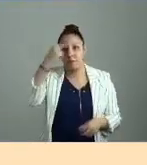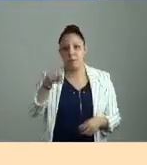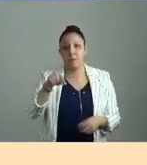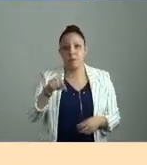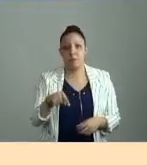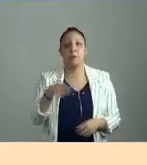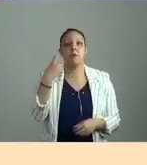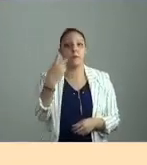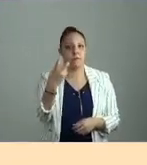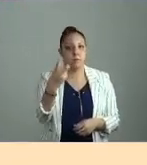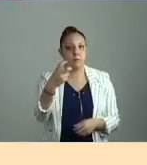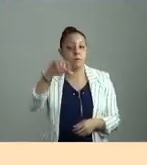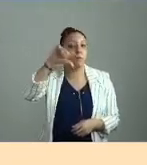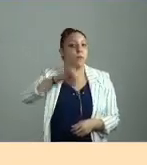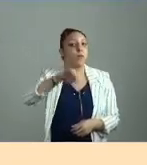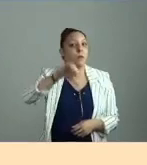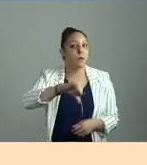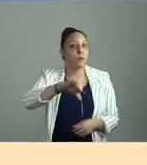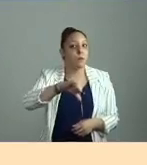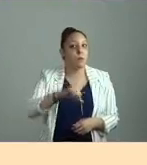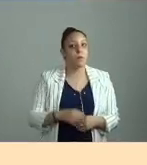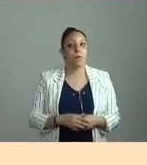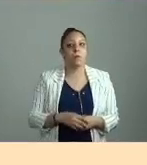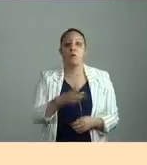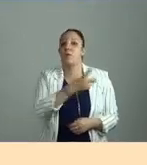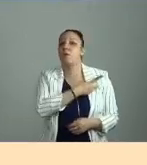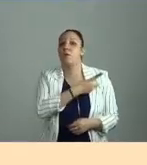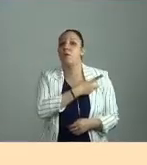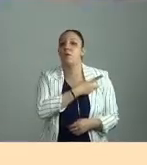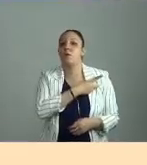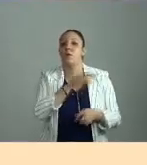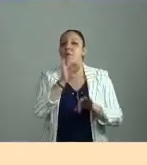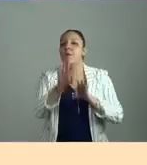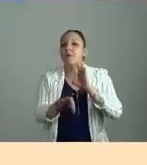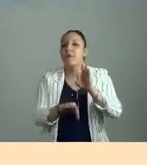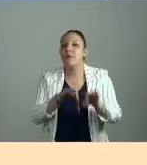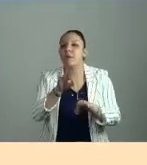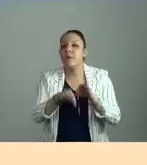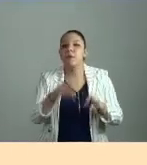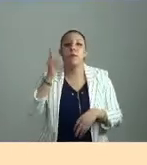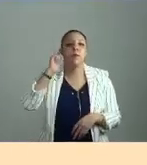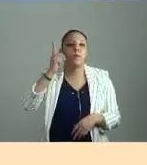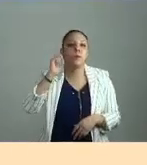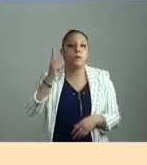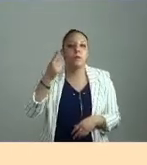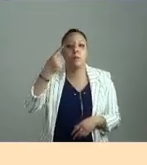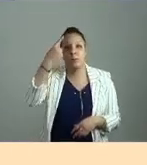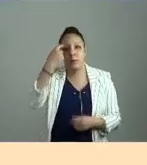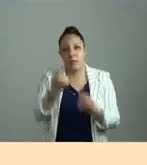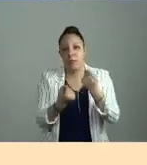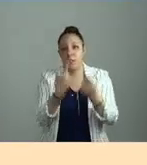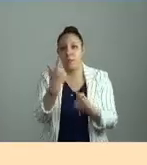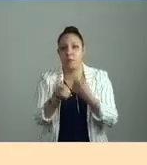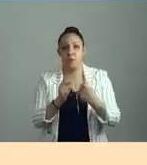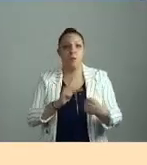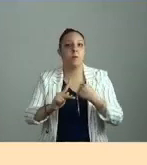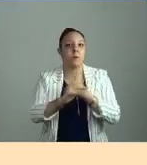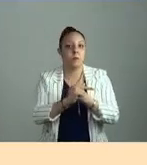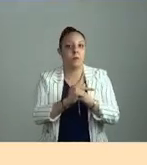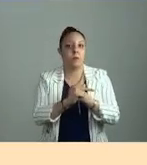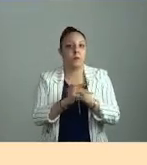lo de peso que sea en cualquier país del mundo vemos que las mujeres son las que